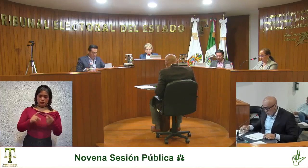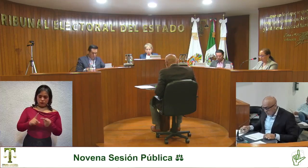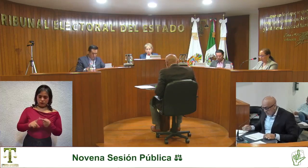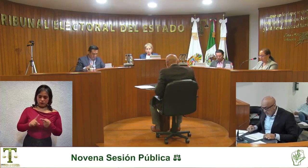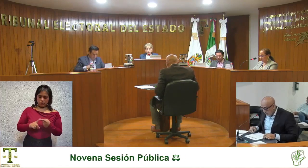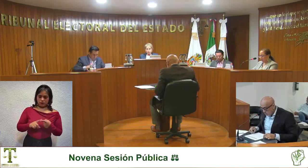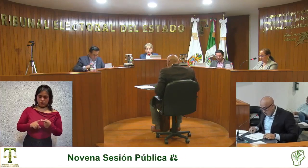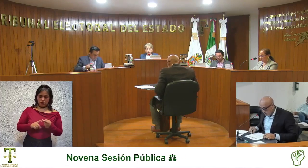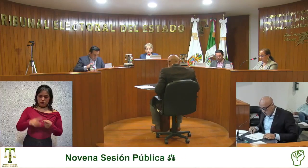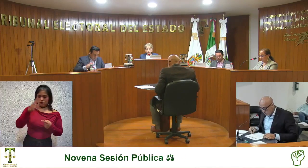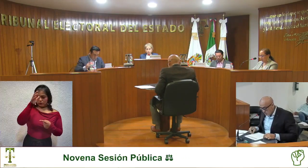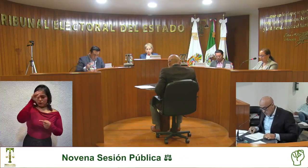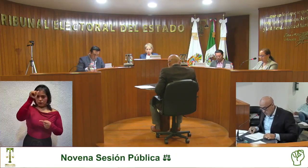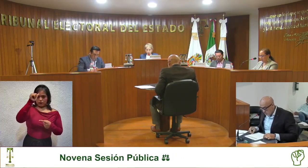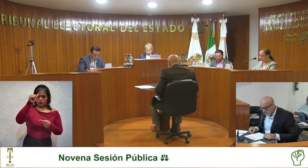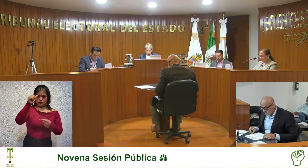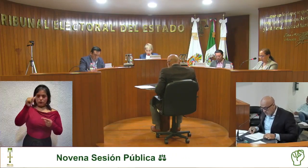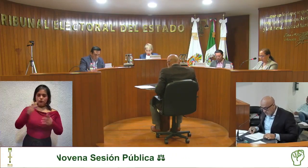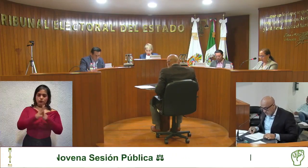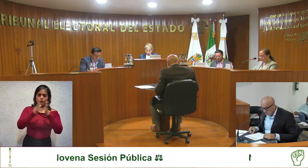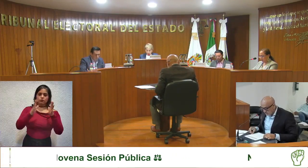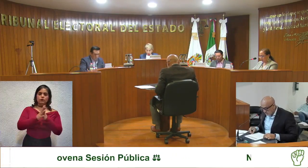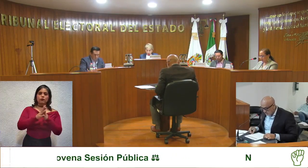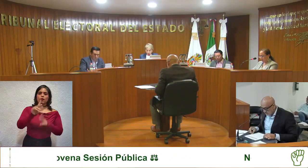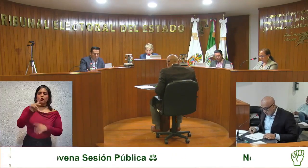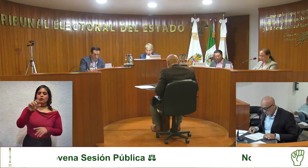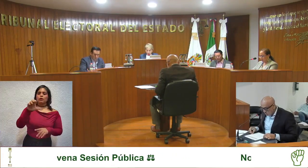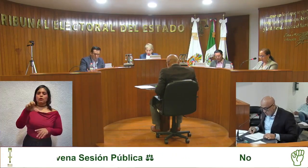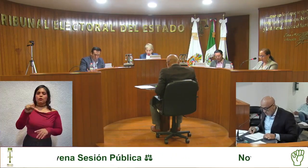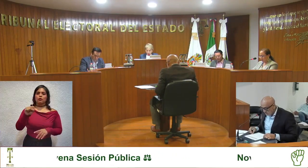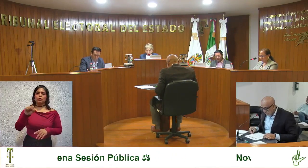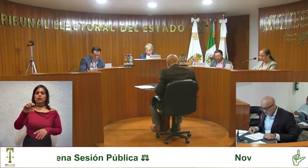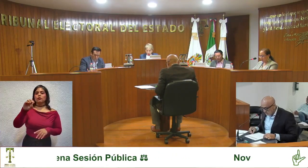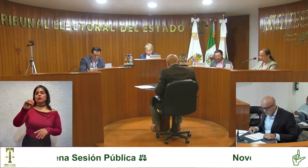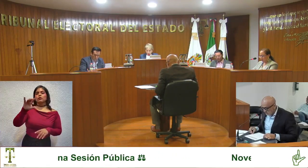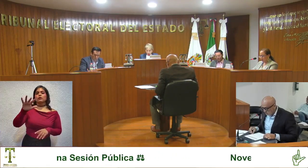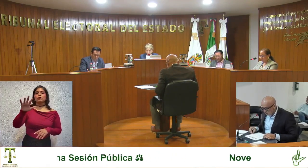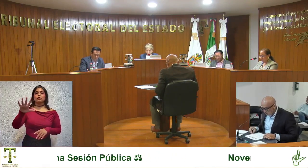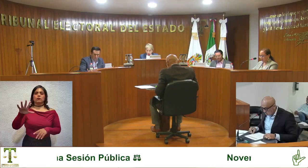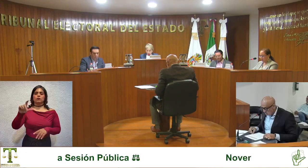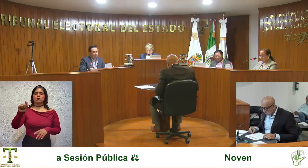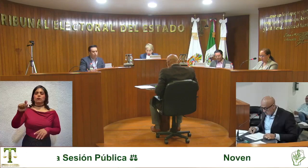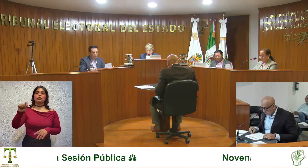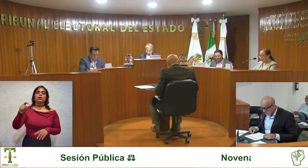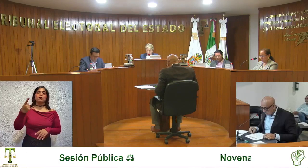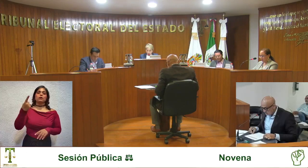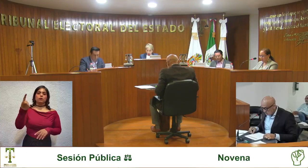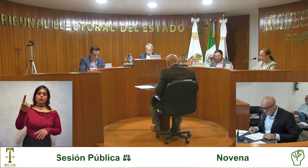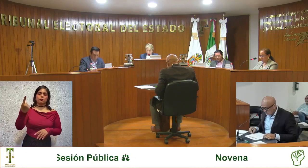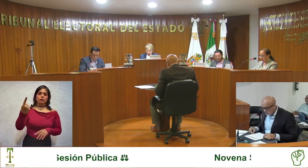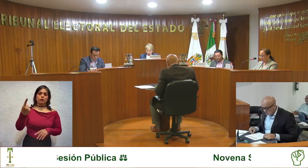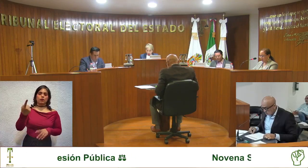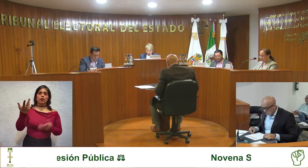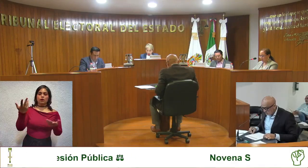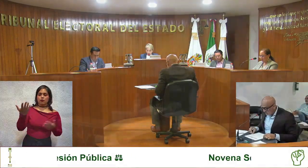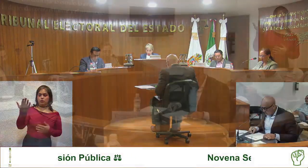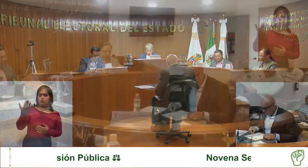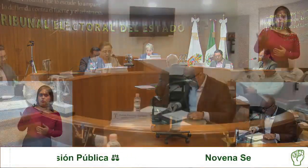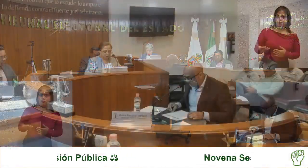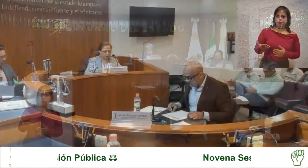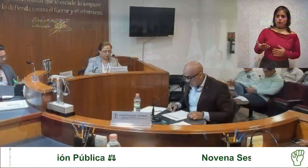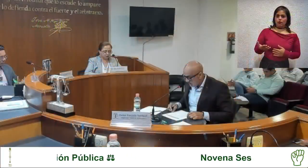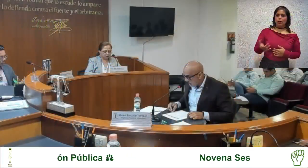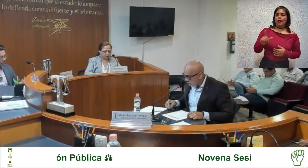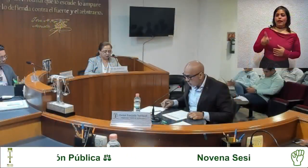El acuerdo plenario derivado del PES 050 del 2021, la parte actora es dato